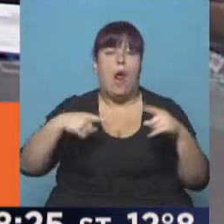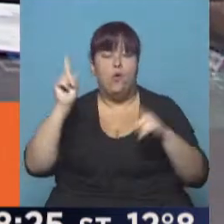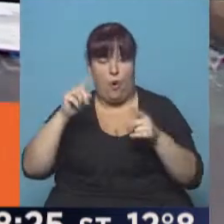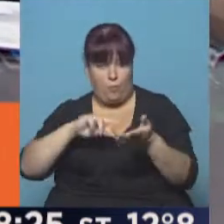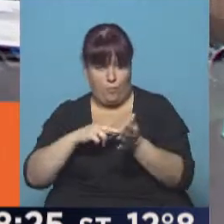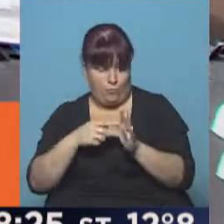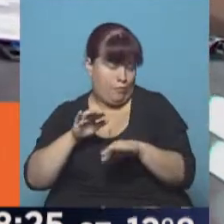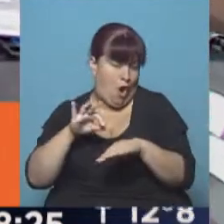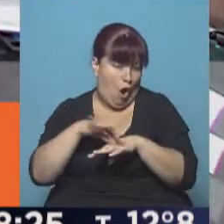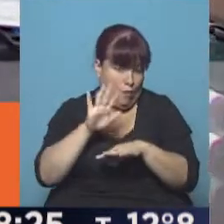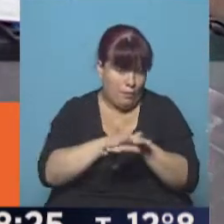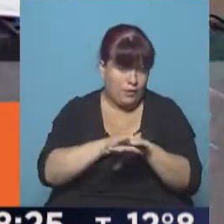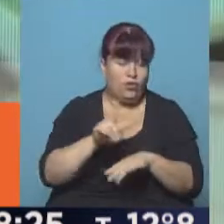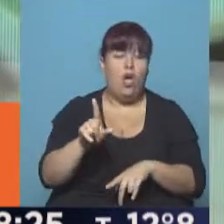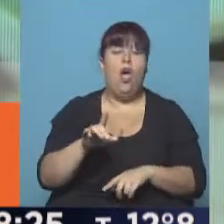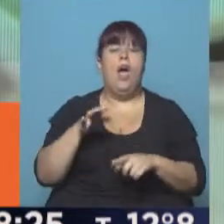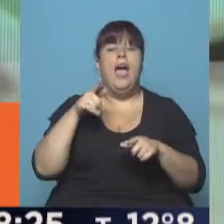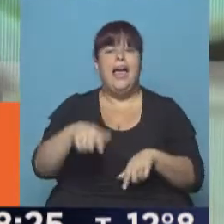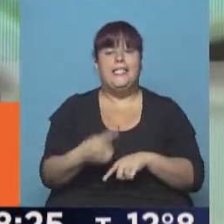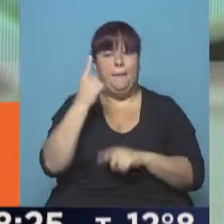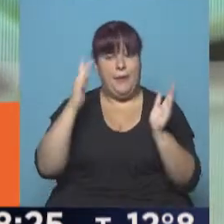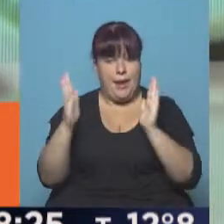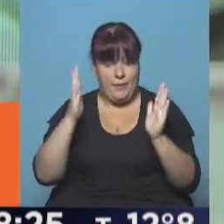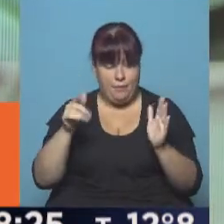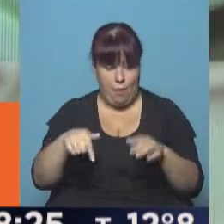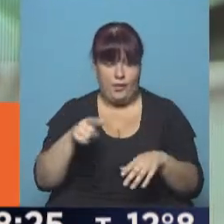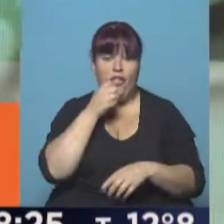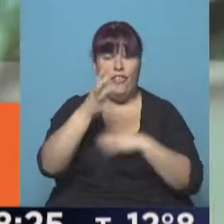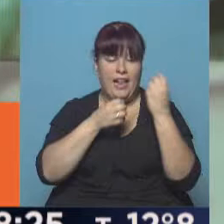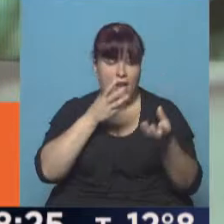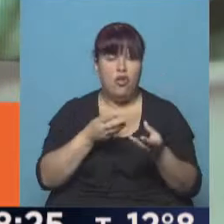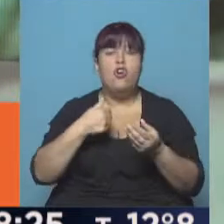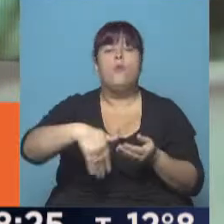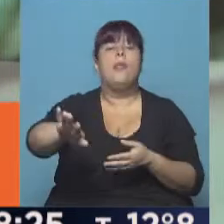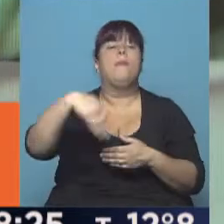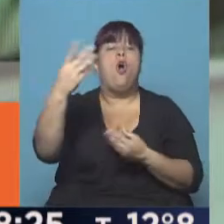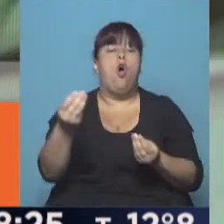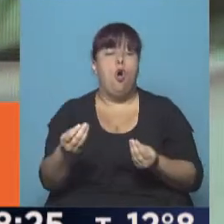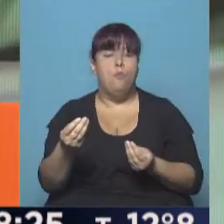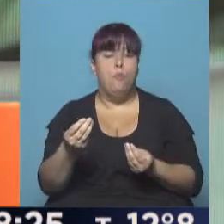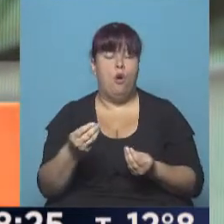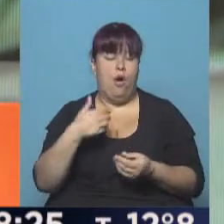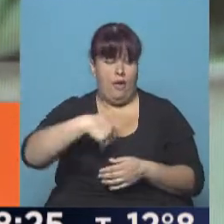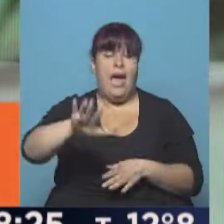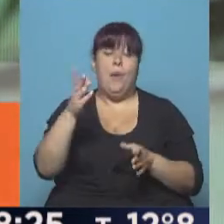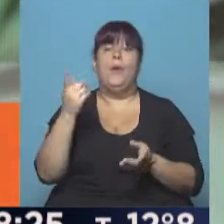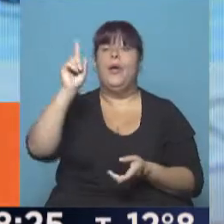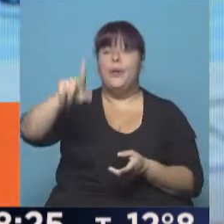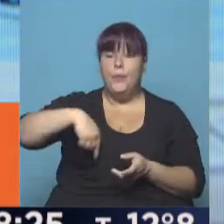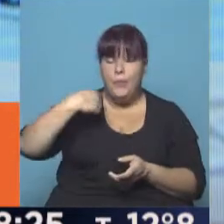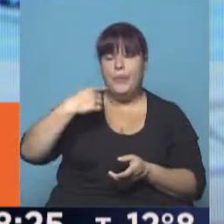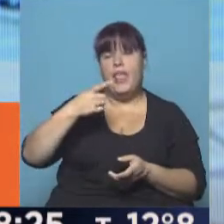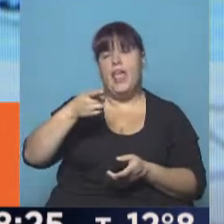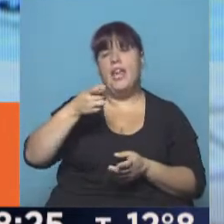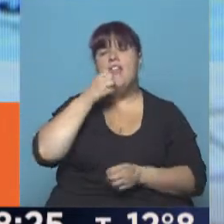Sí. Nacho, esta es la primera etapa del blanqueo. ¿Cómo sigue, digo? Bueno, lo que viene justamente